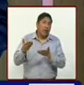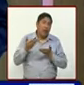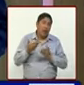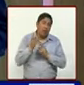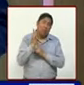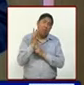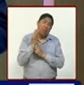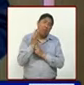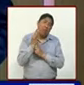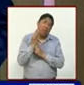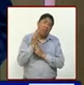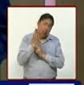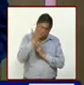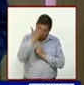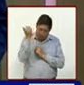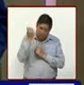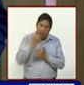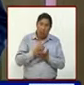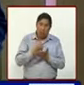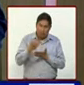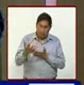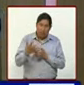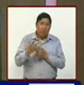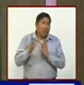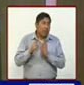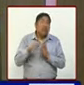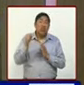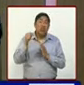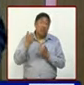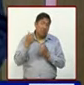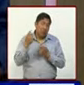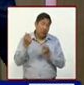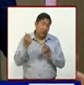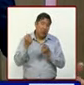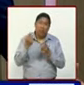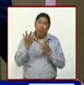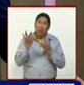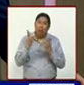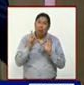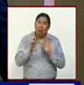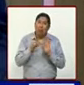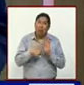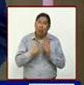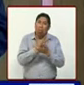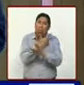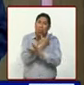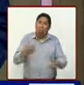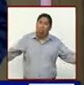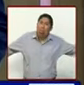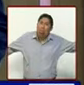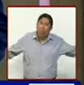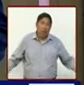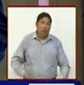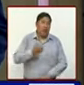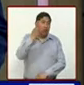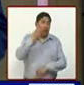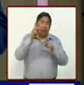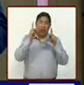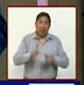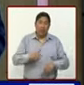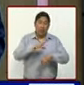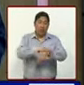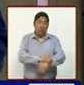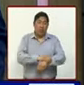unas velas, porque se había olvidado comprar a la mamá de Daniel. Él dice, sí, nos vemos enseguida, y nunca más supieron de él. Hay una persona detenida, pero